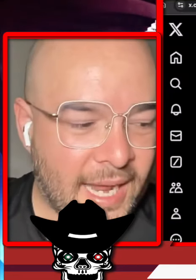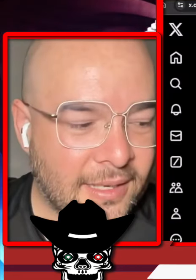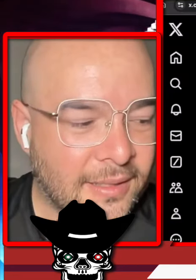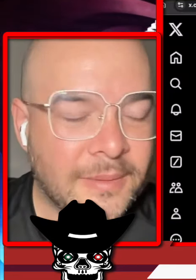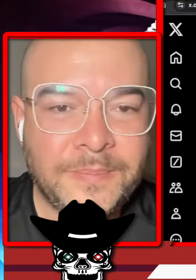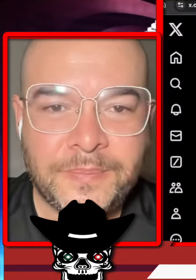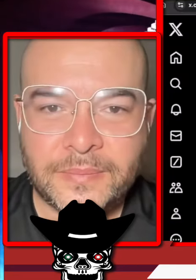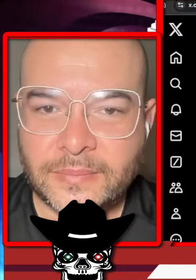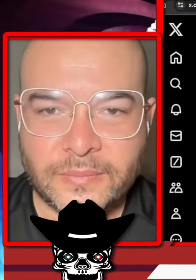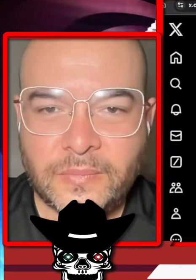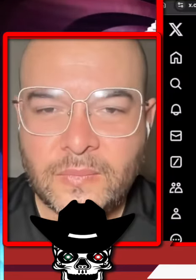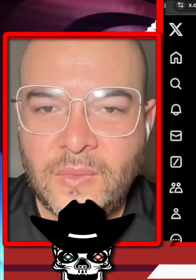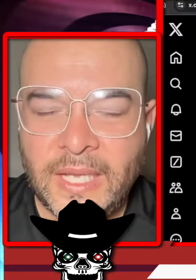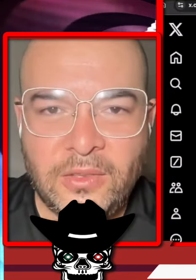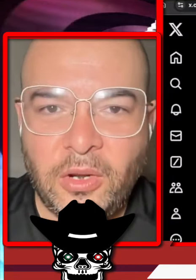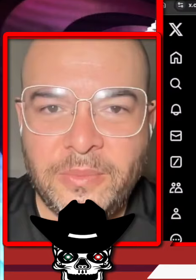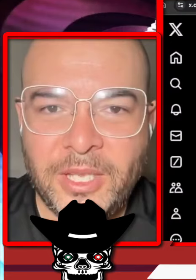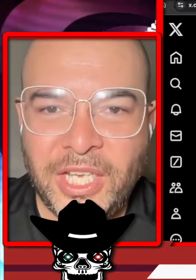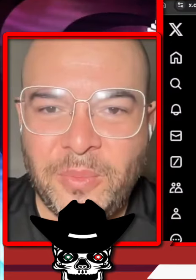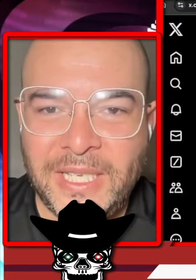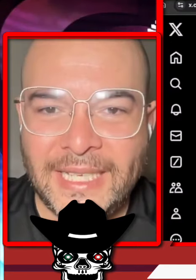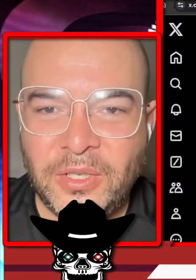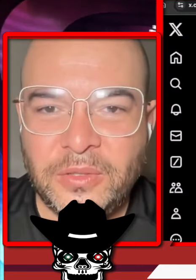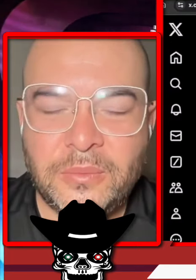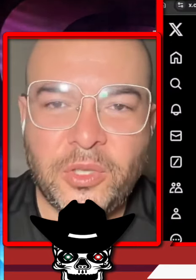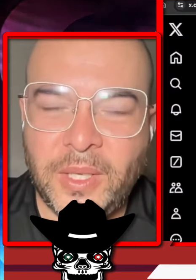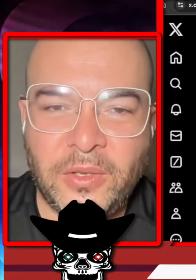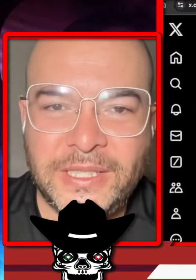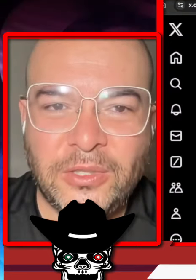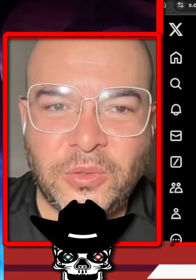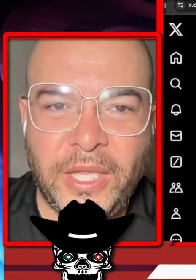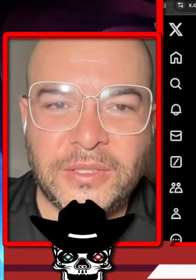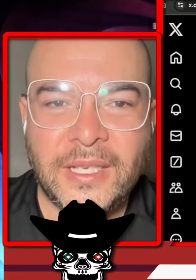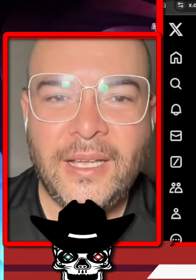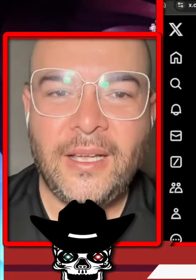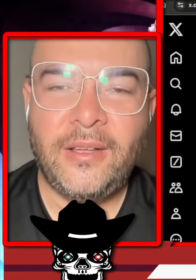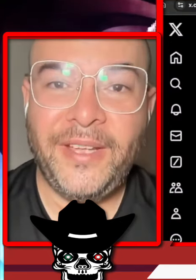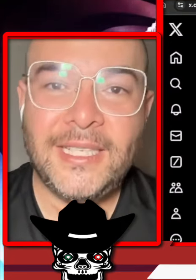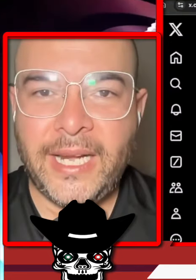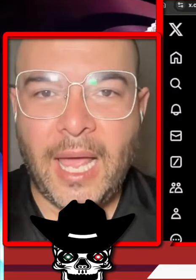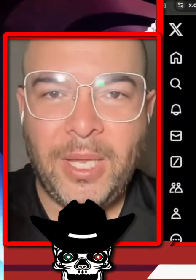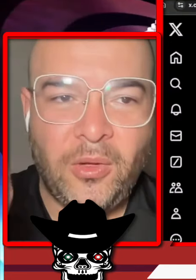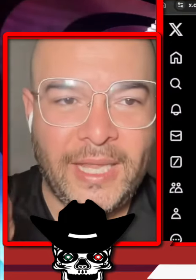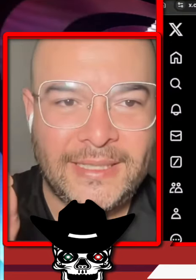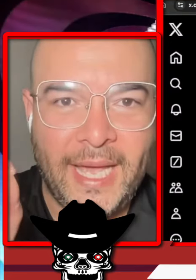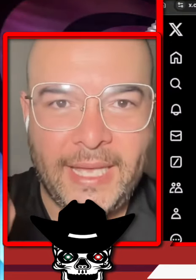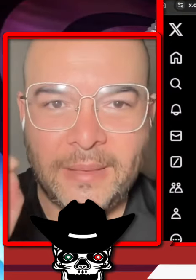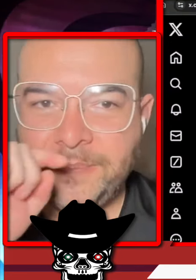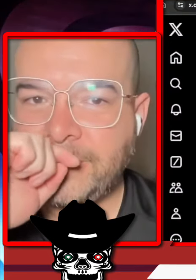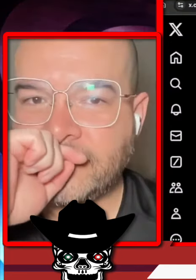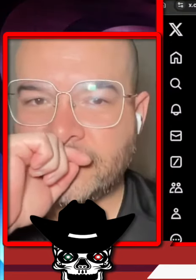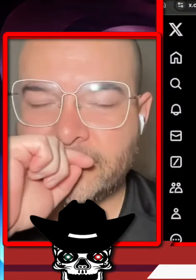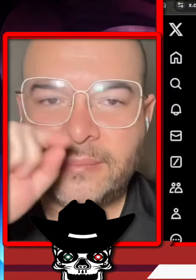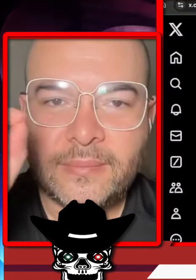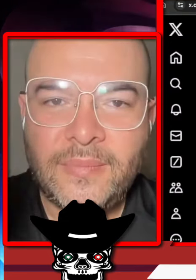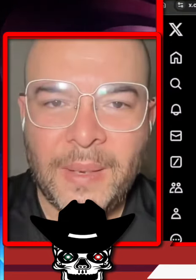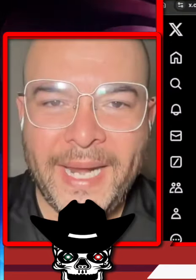literal y todos los medios de comunicación sobre todo Estados Unidos fíjense nada más lo que decía